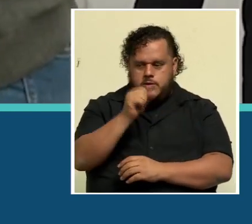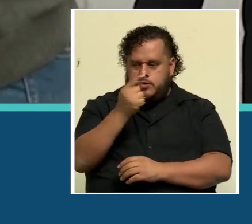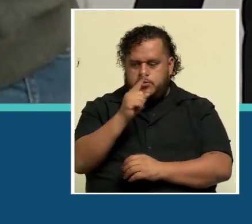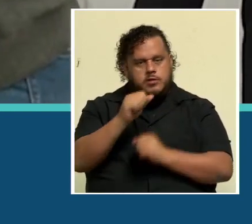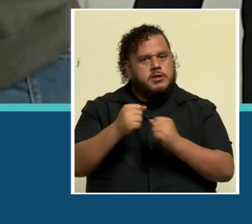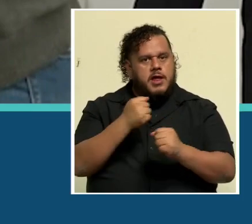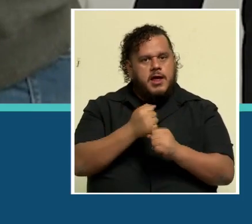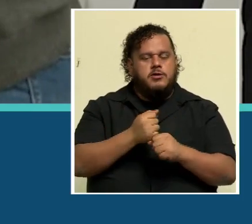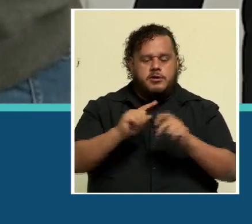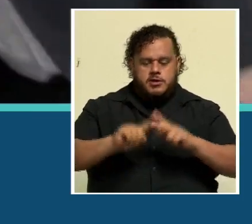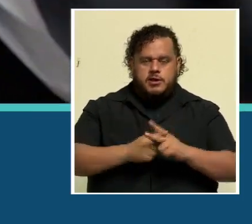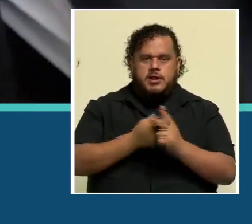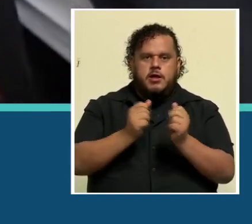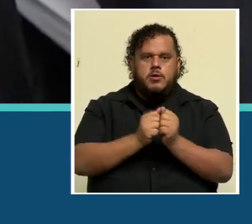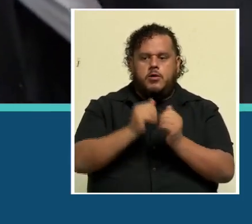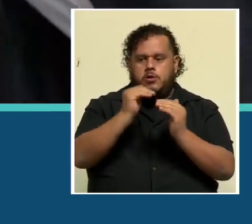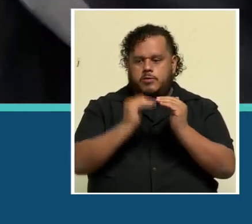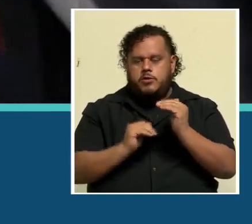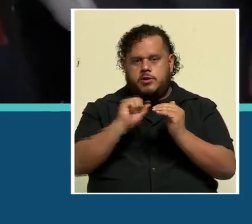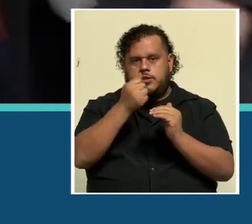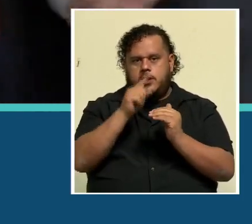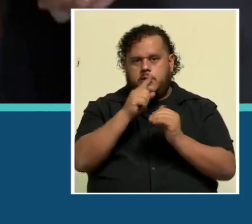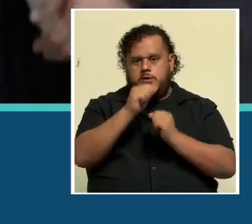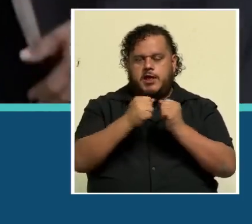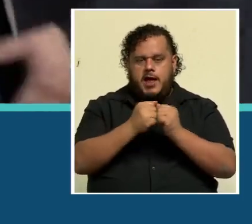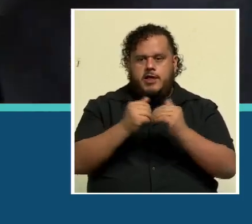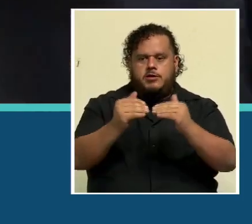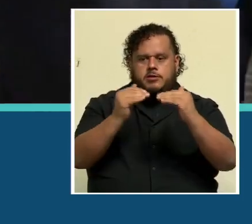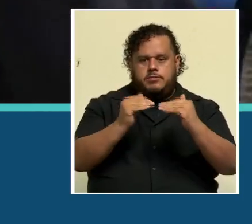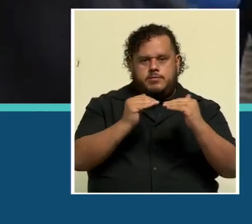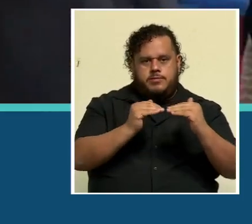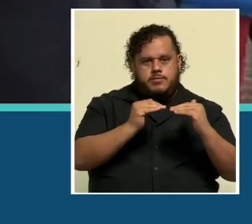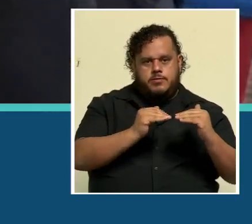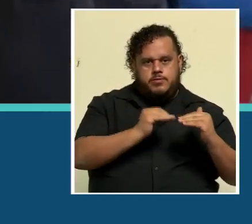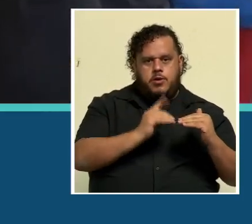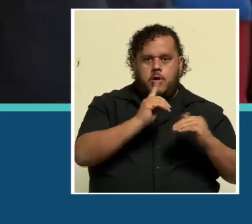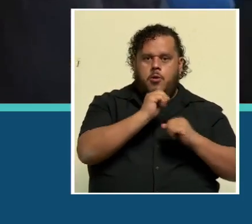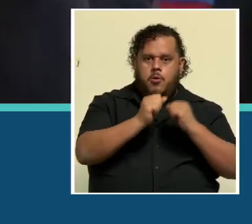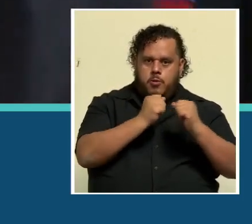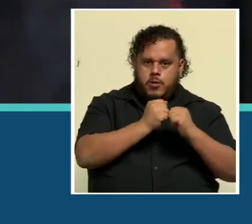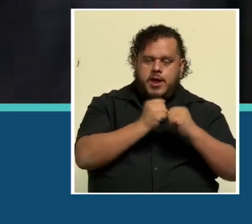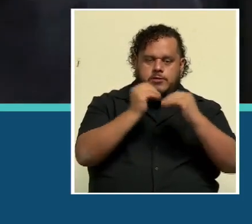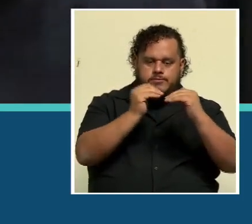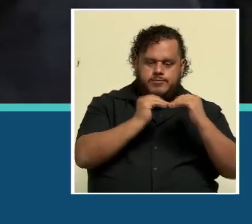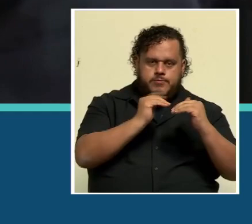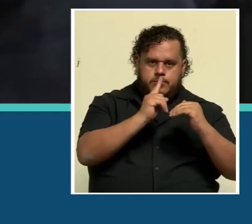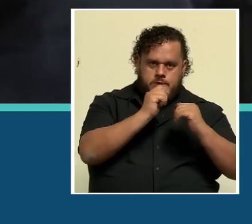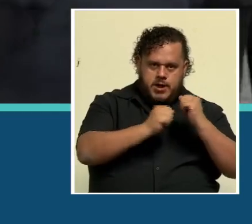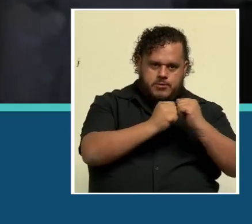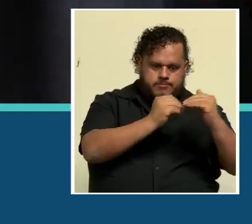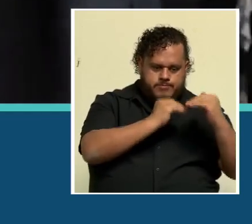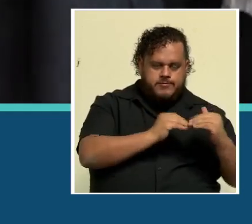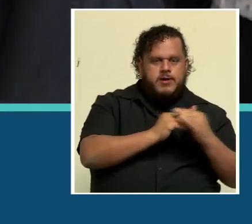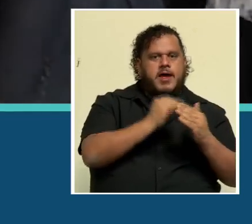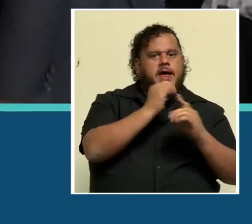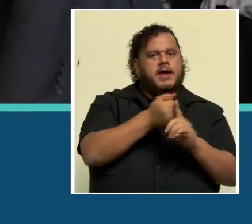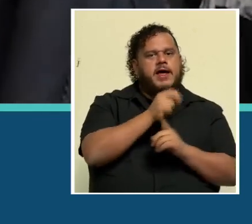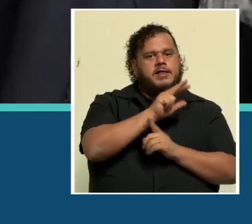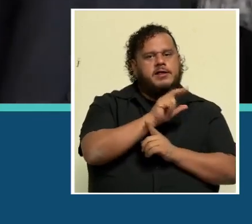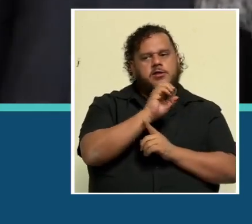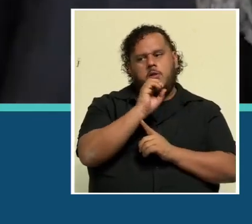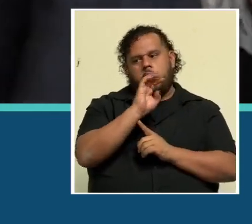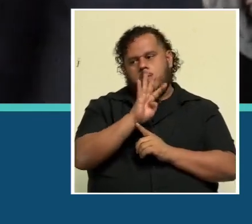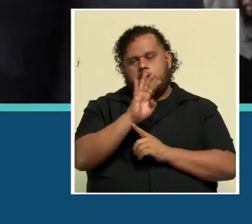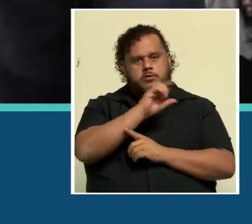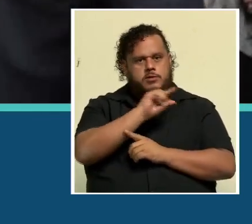años. Se iniciará con los menores de 11 años y se irán disminuyendo un año en la edad de vacunación en promedio cada 3 o 4 semanas,